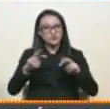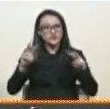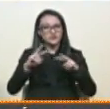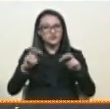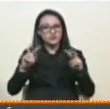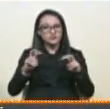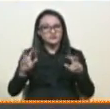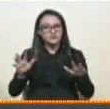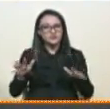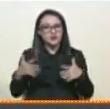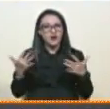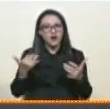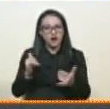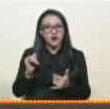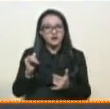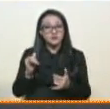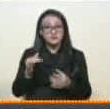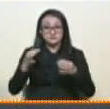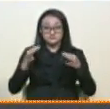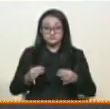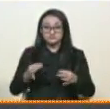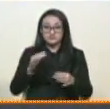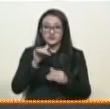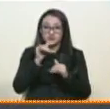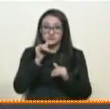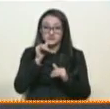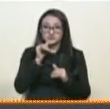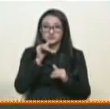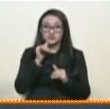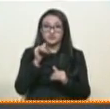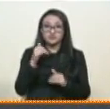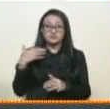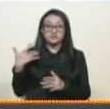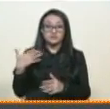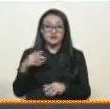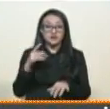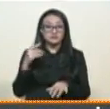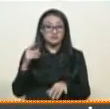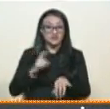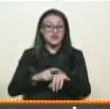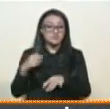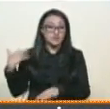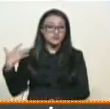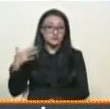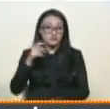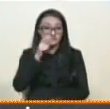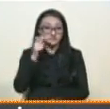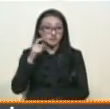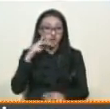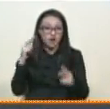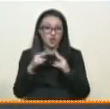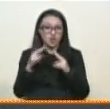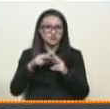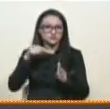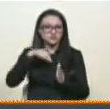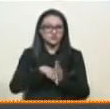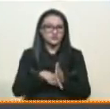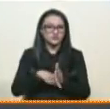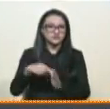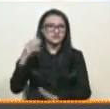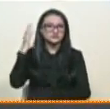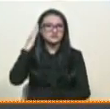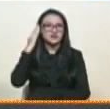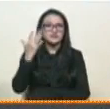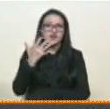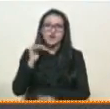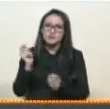hay una consistencia pues desde hace ya bastante tiempo de las personas que conocen esto y que saben si hay